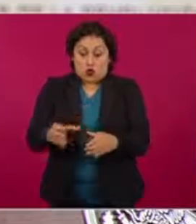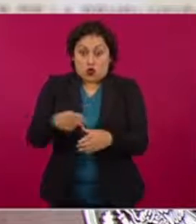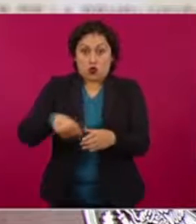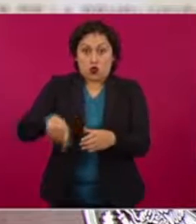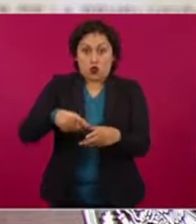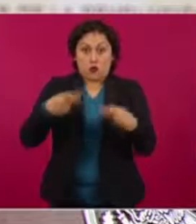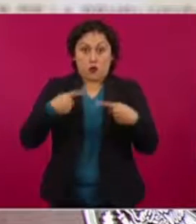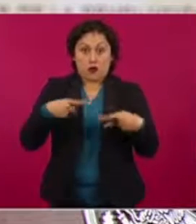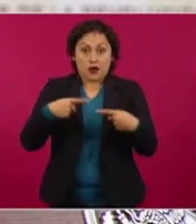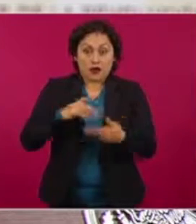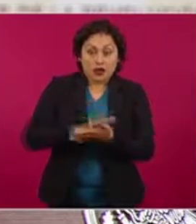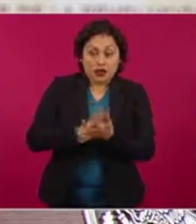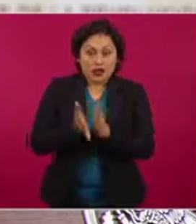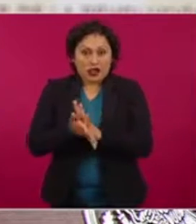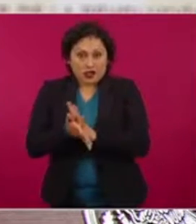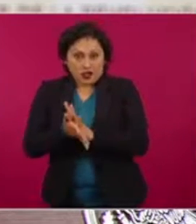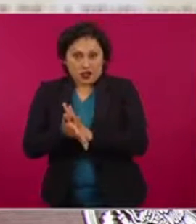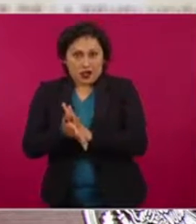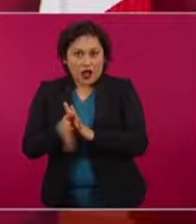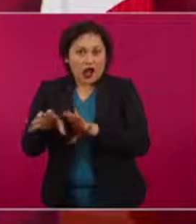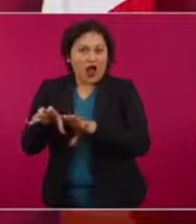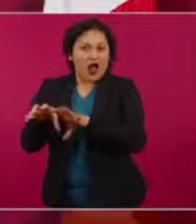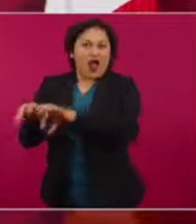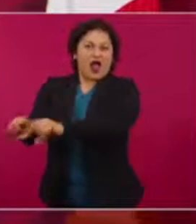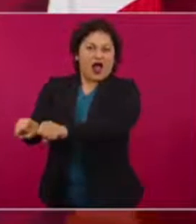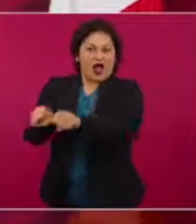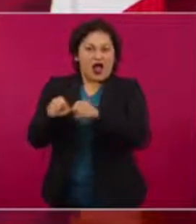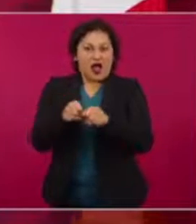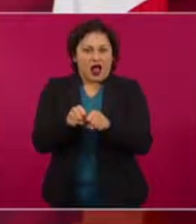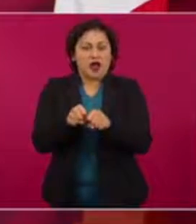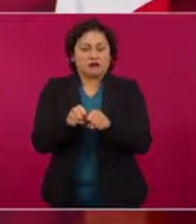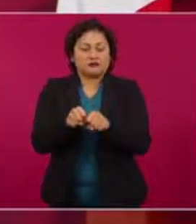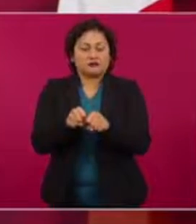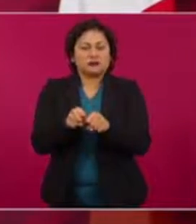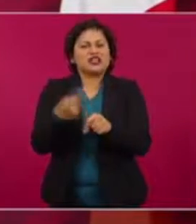como los que ejecutaron la orden.